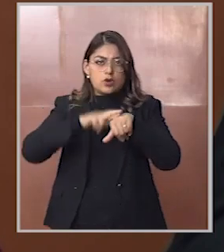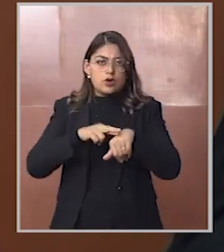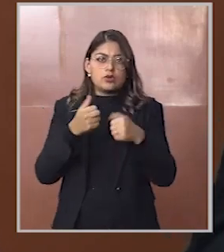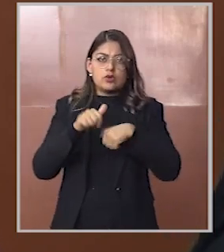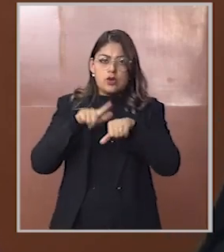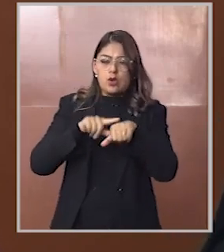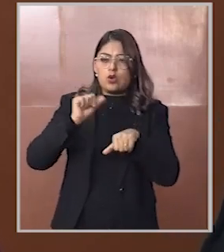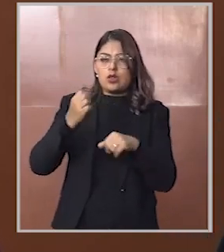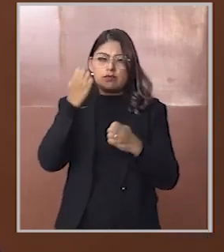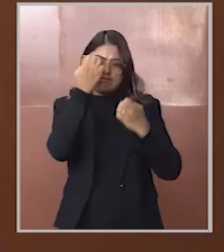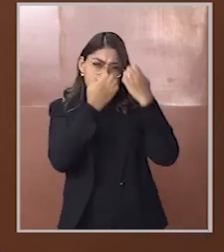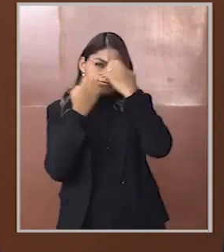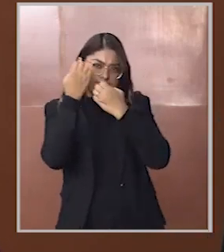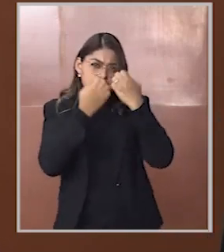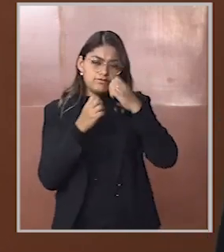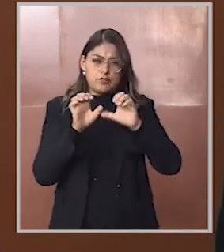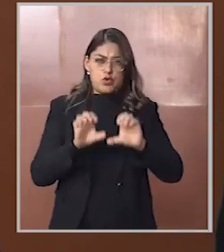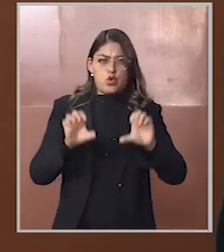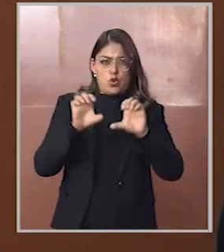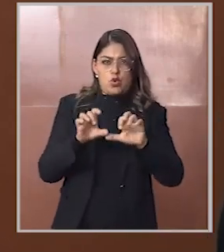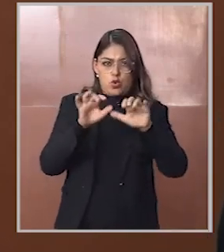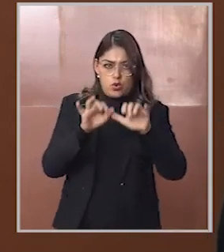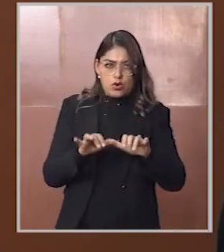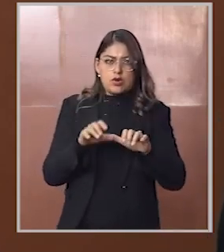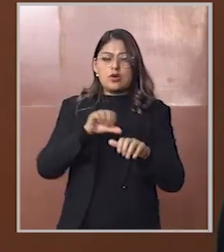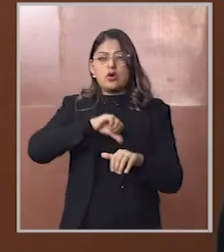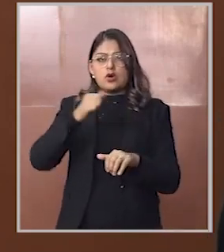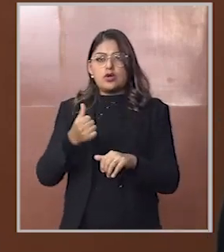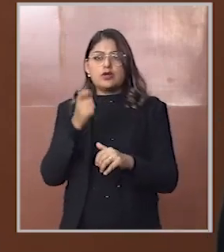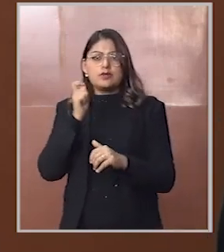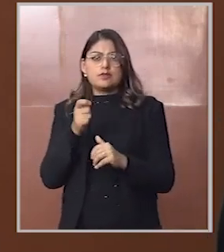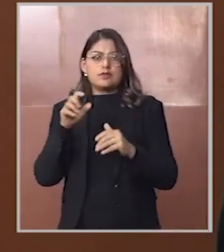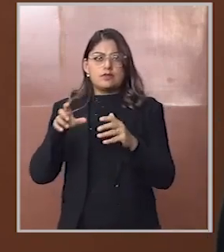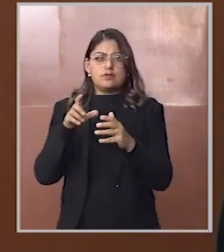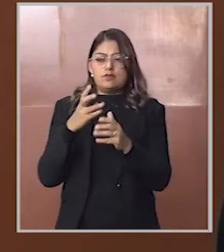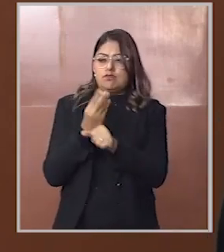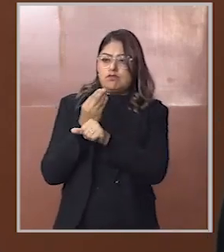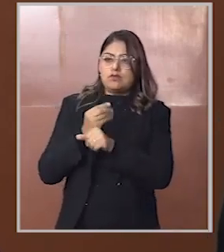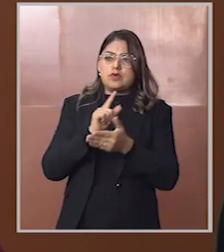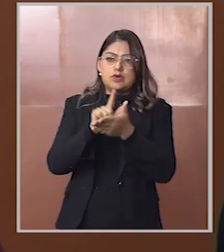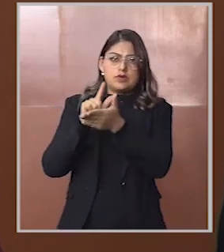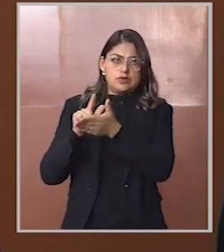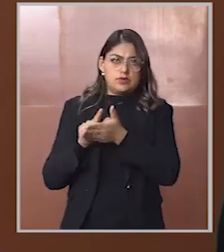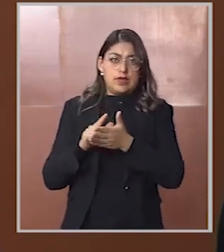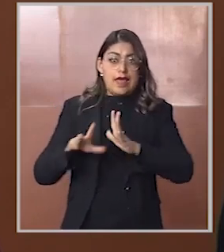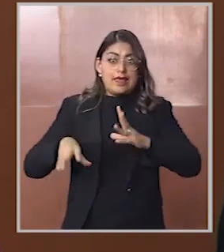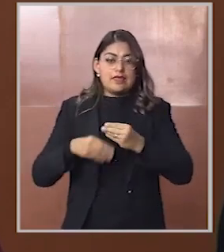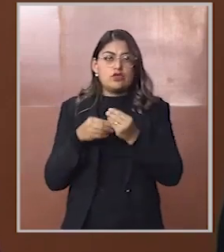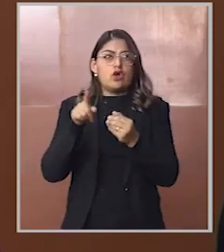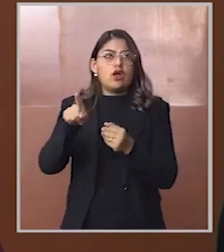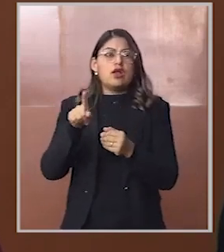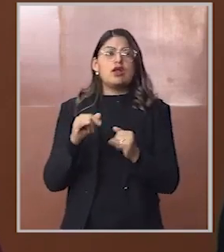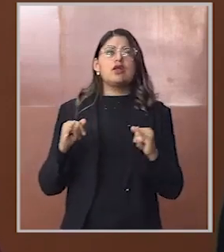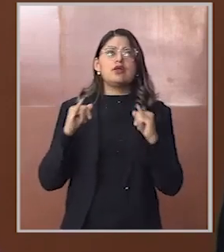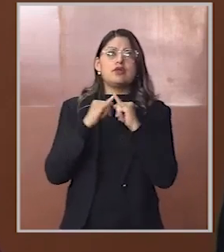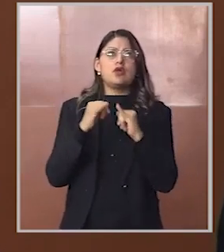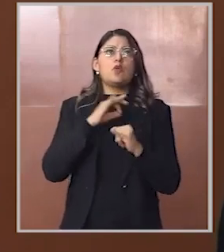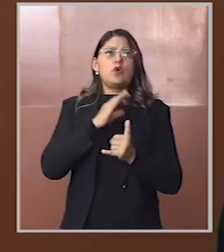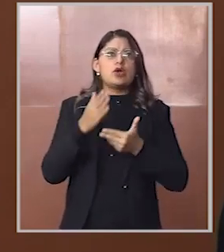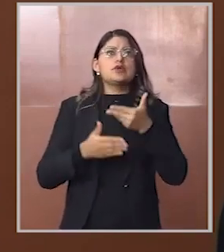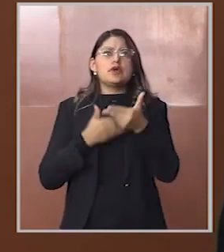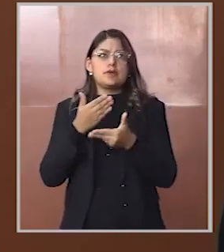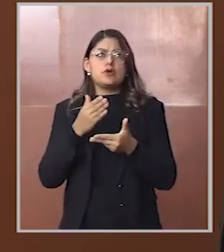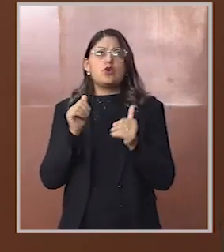social un analista de cómputo un oficial de servicios y mantenimiento en total en el instituto el Instituto puede